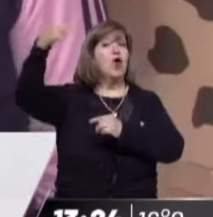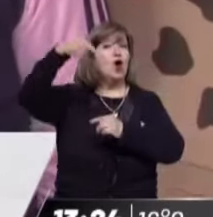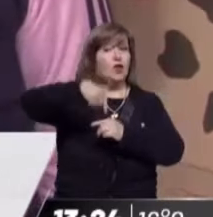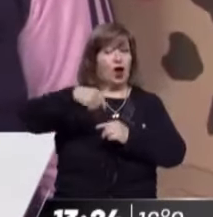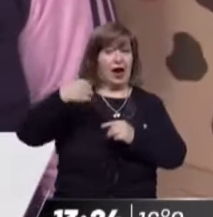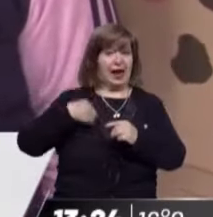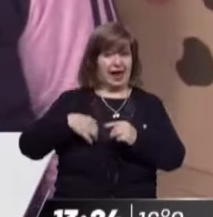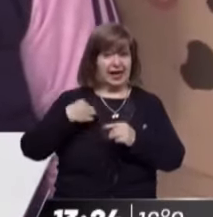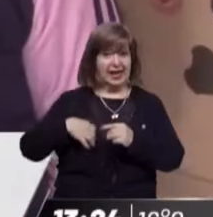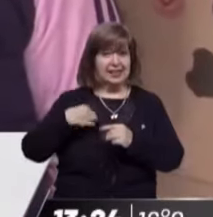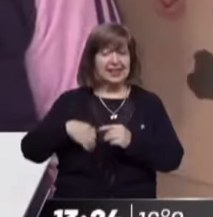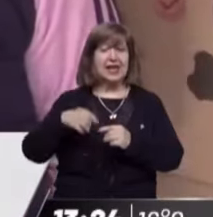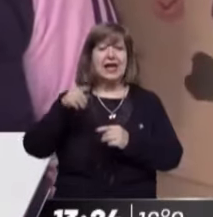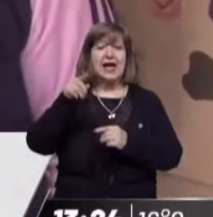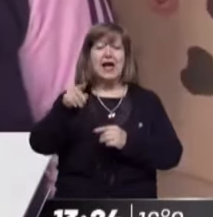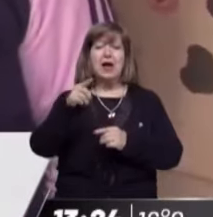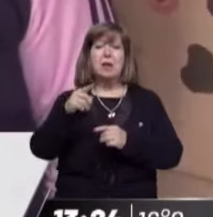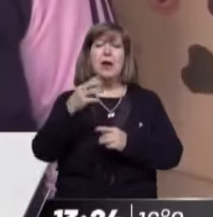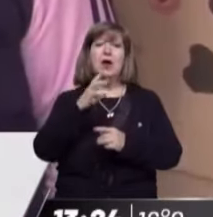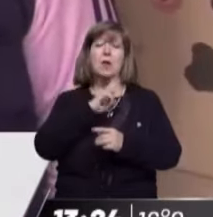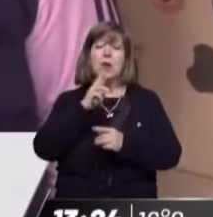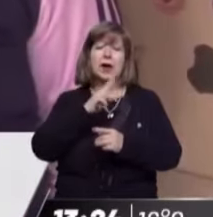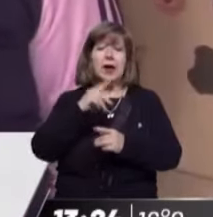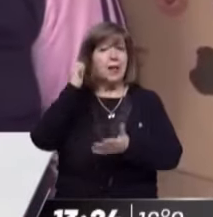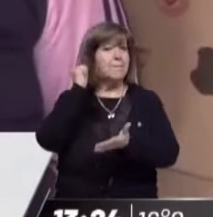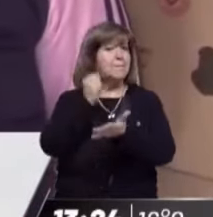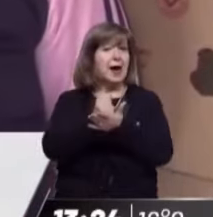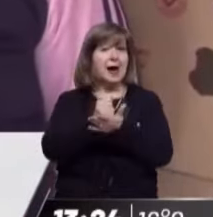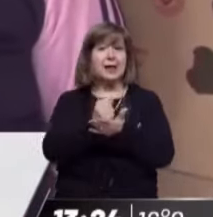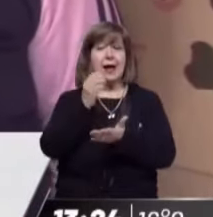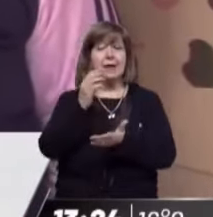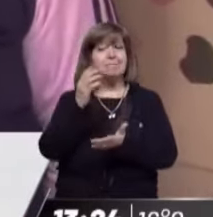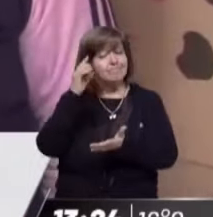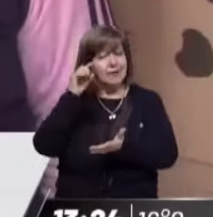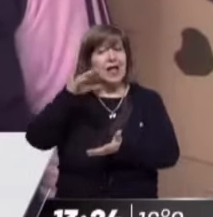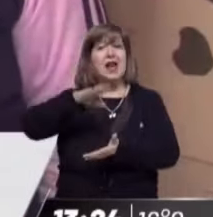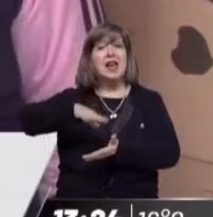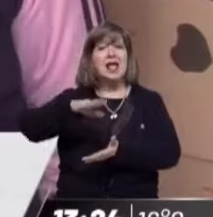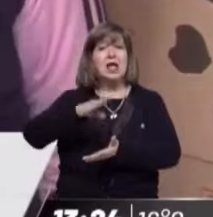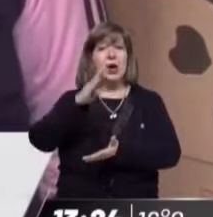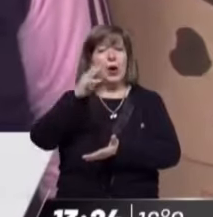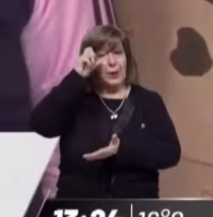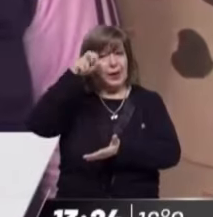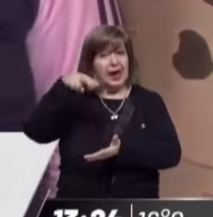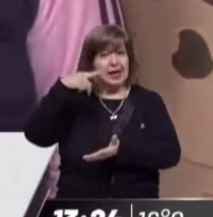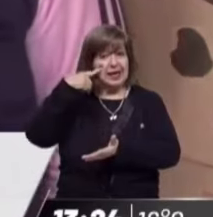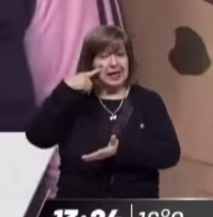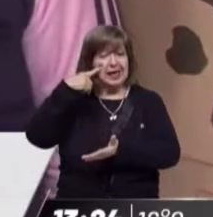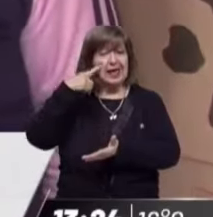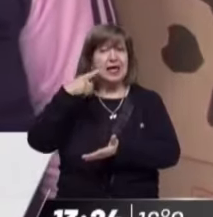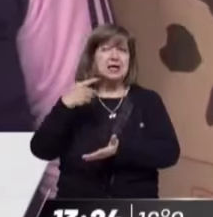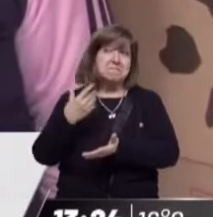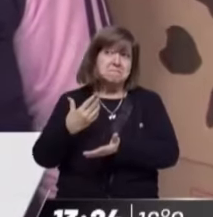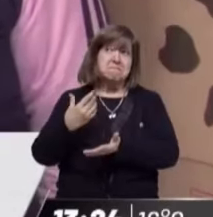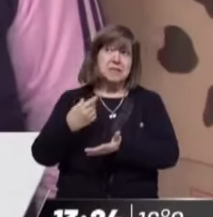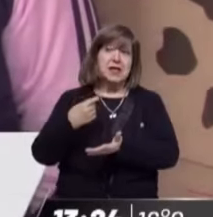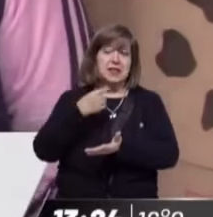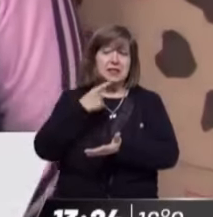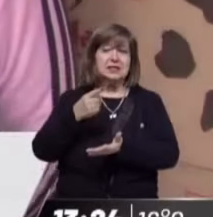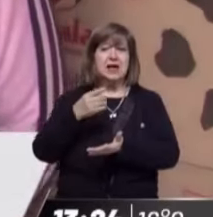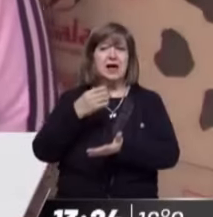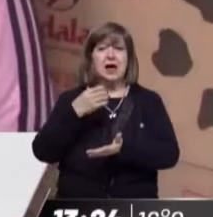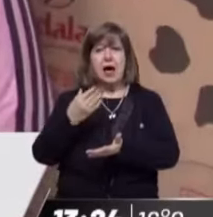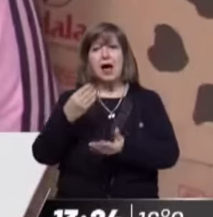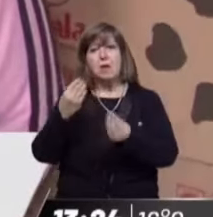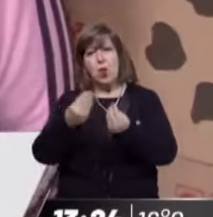vida pero lo que lo que ellos hicieron por Benny fue maravilloso y lo que siguen haciendo por un montón un montón de niños